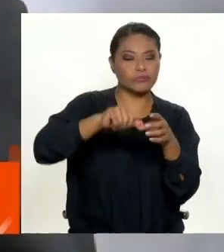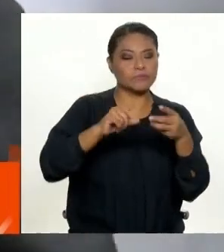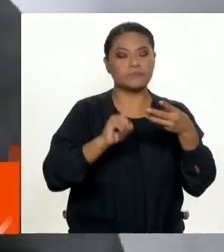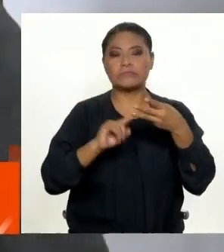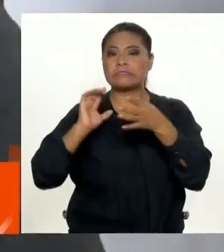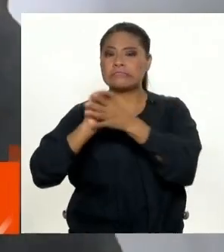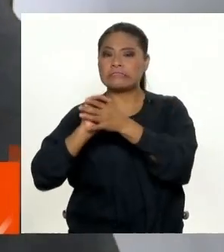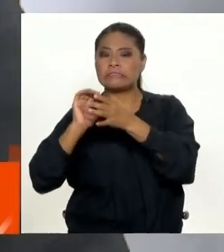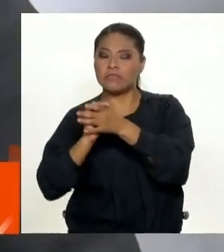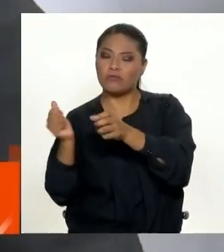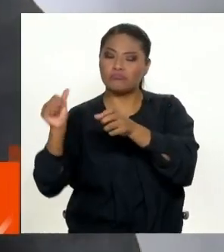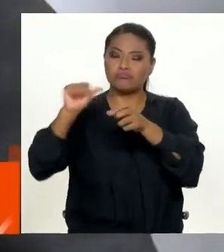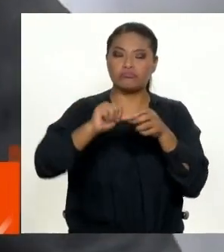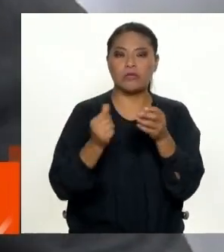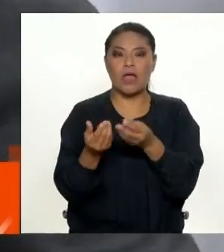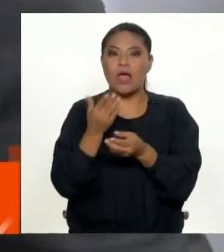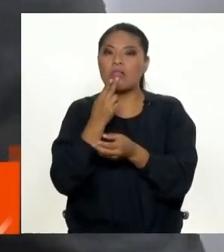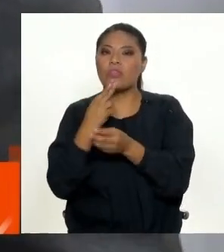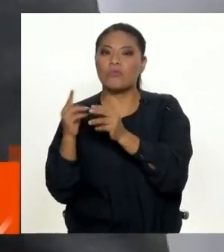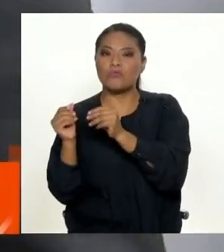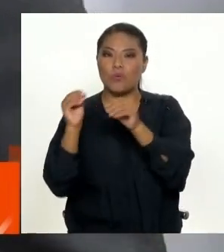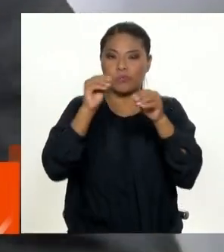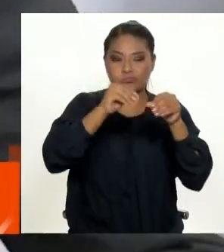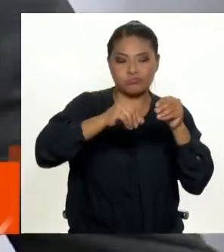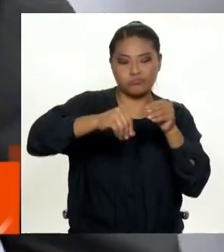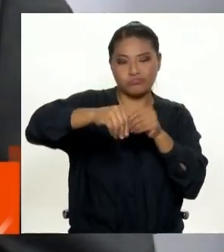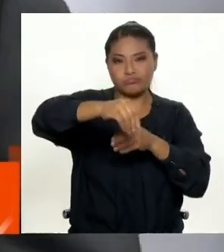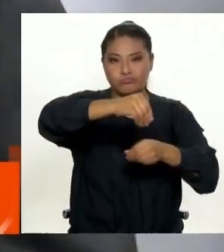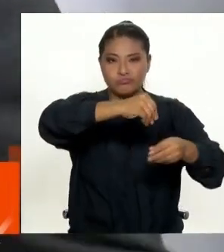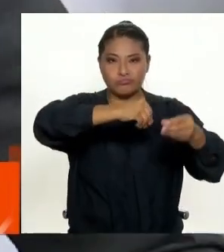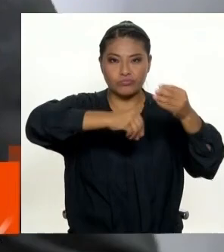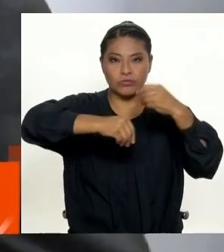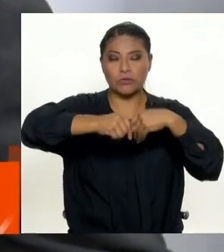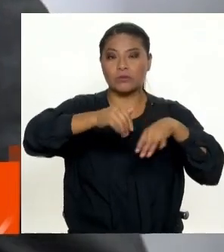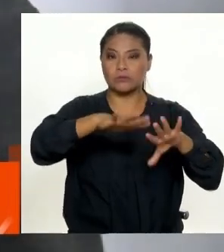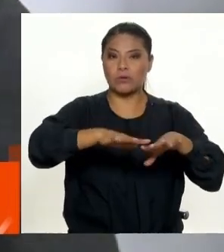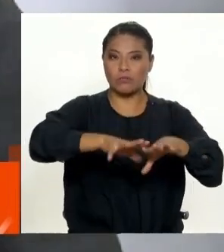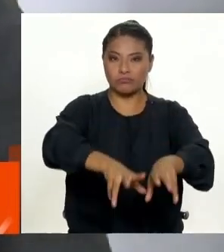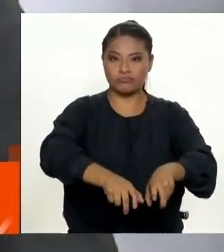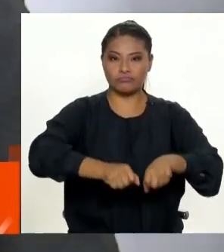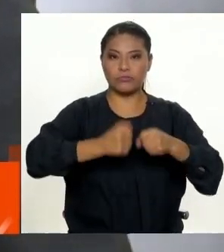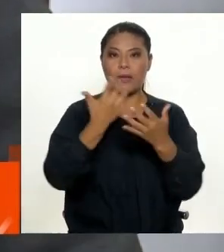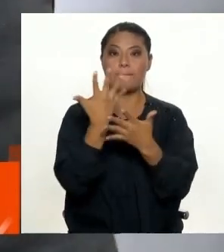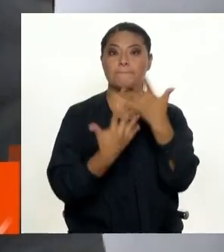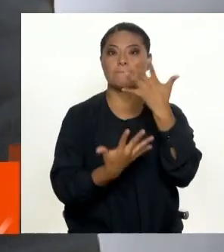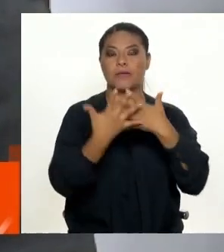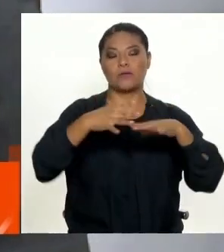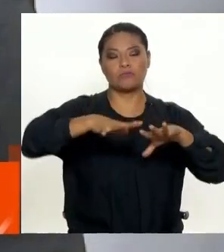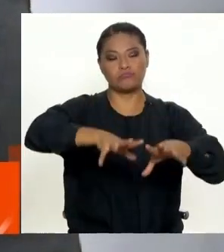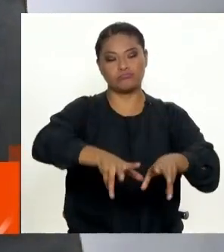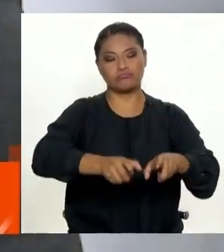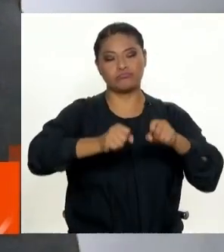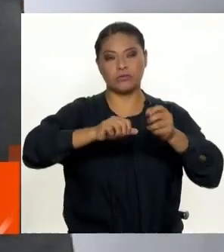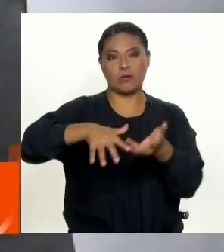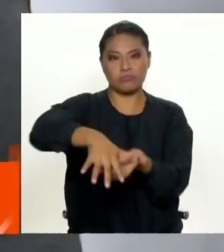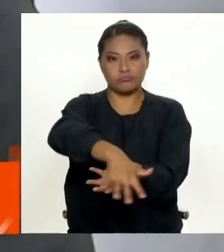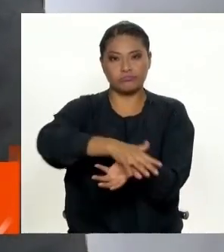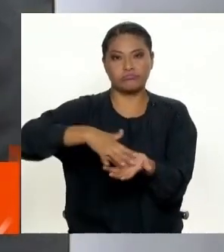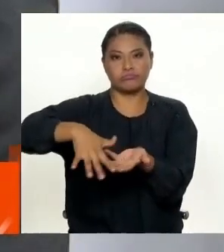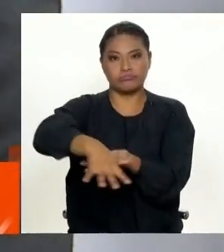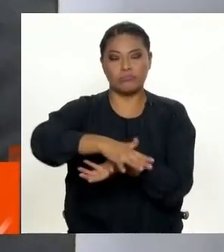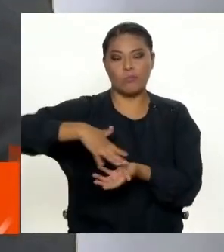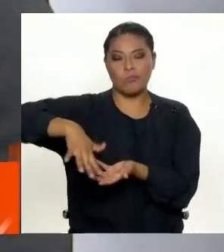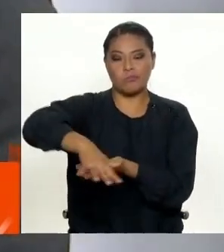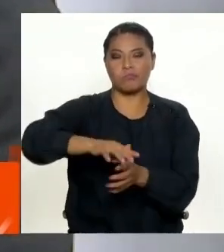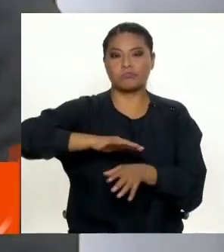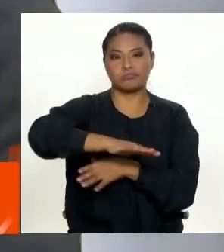el azúcar, etcétera, pero también un proceso manual de amasado a mano, un proceso de boleado también a mano, a